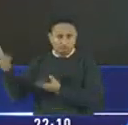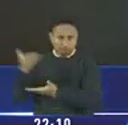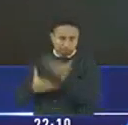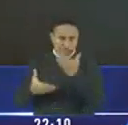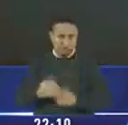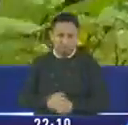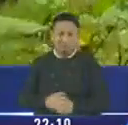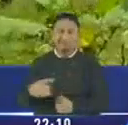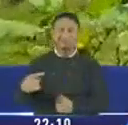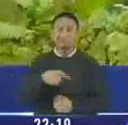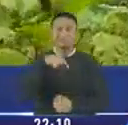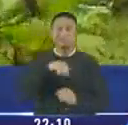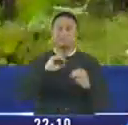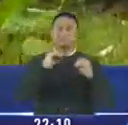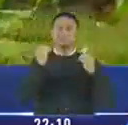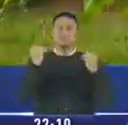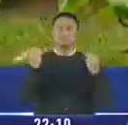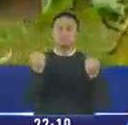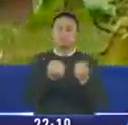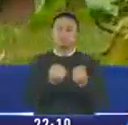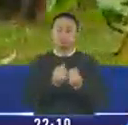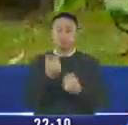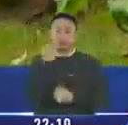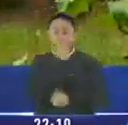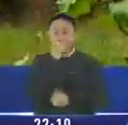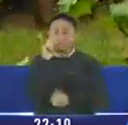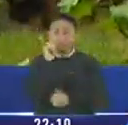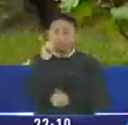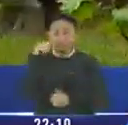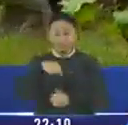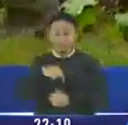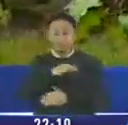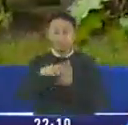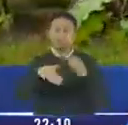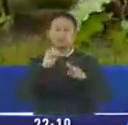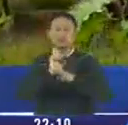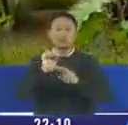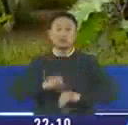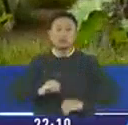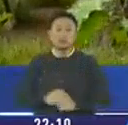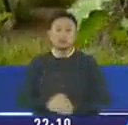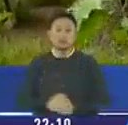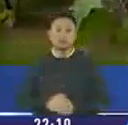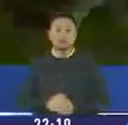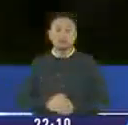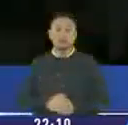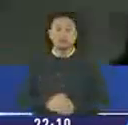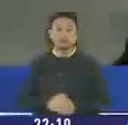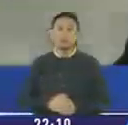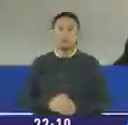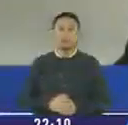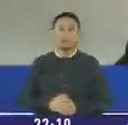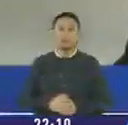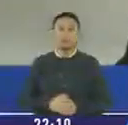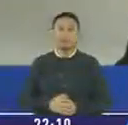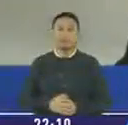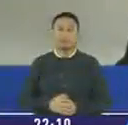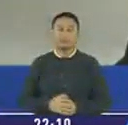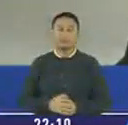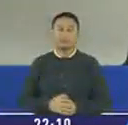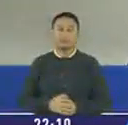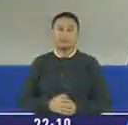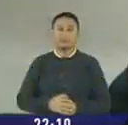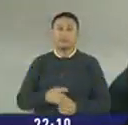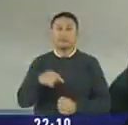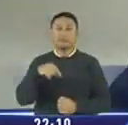permitió identificar una organización narcodelictiva que operaba a escala nacional con vínculos transnacionales. La capacidad